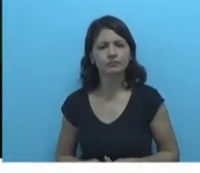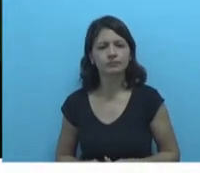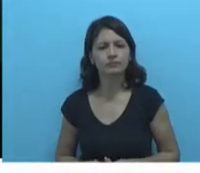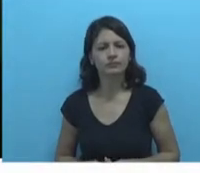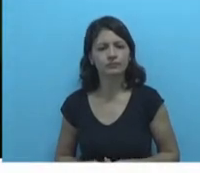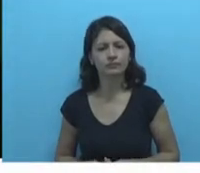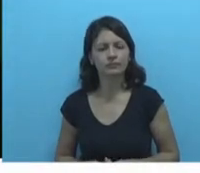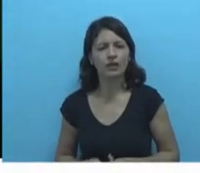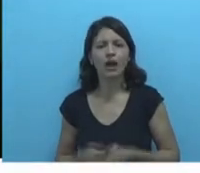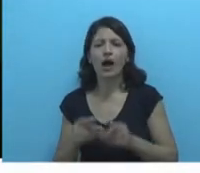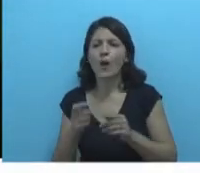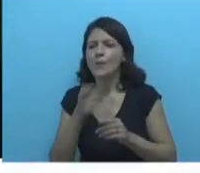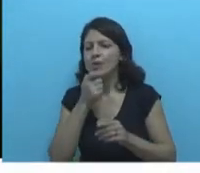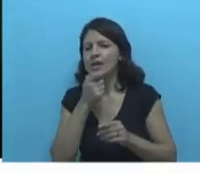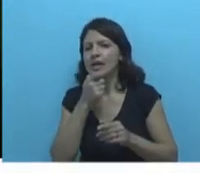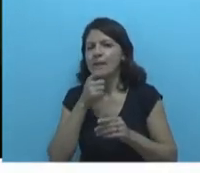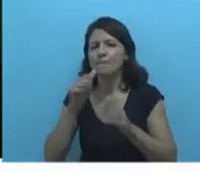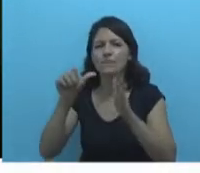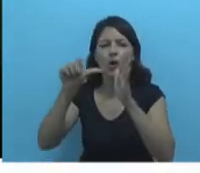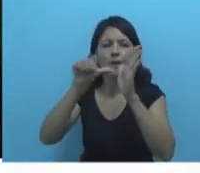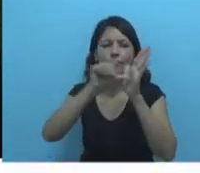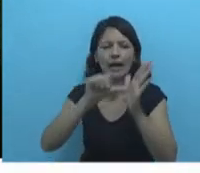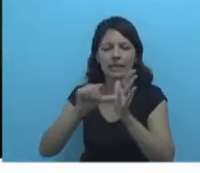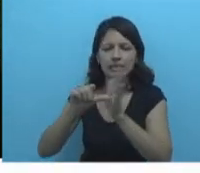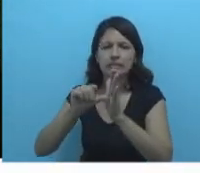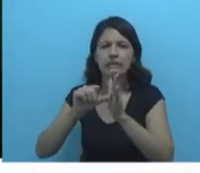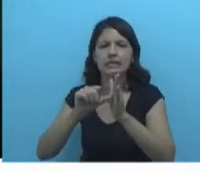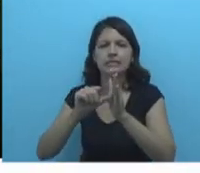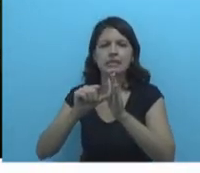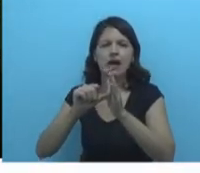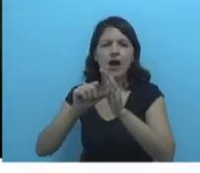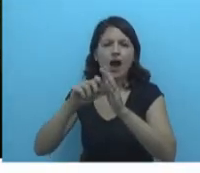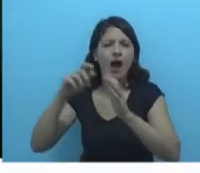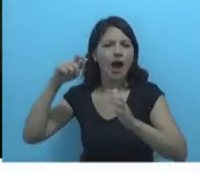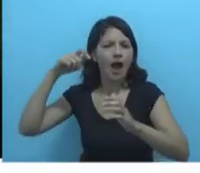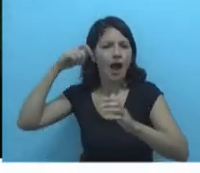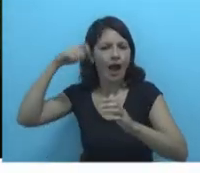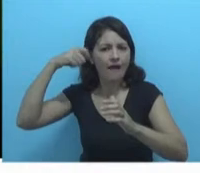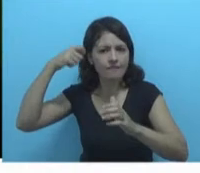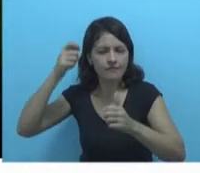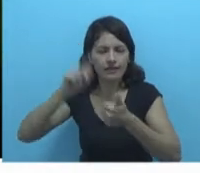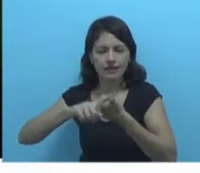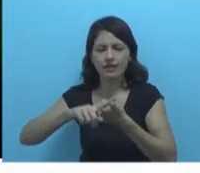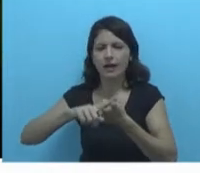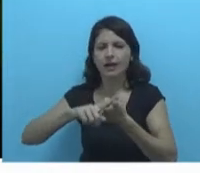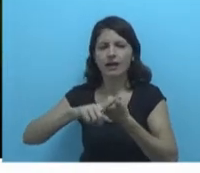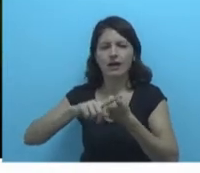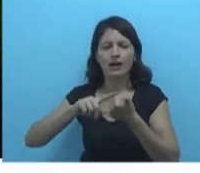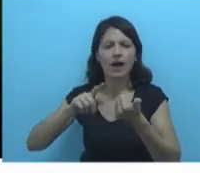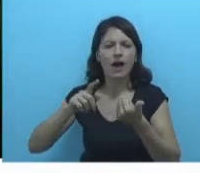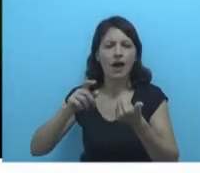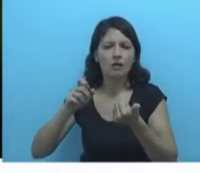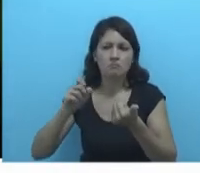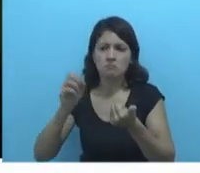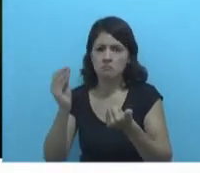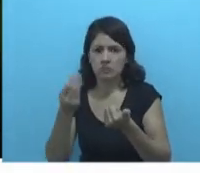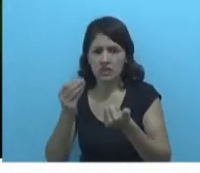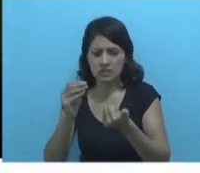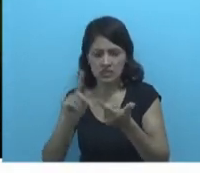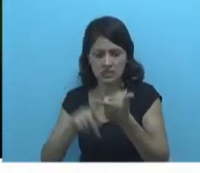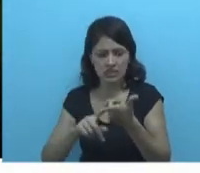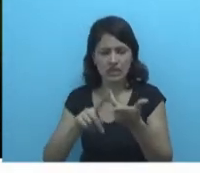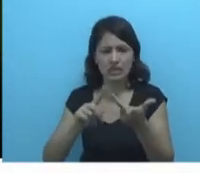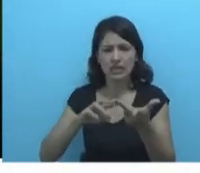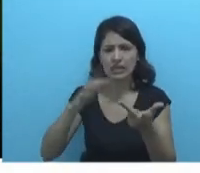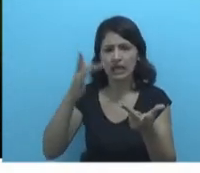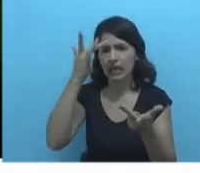como Sudáfrica, como Brasil, como la India, y también el Reino Unido,